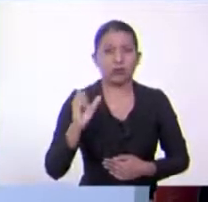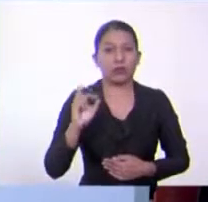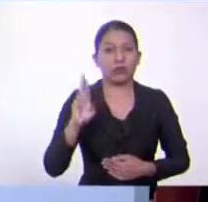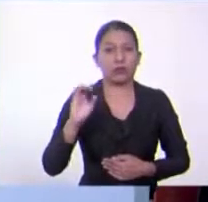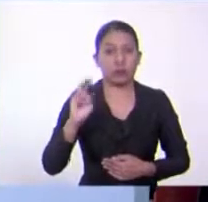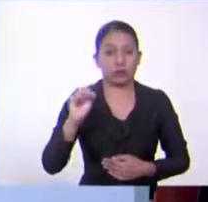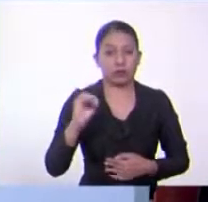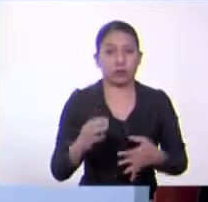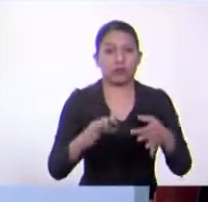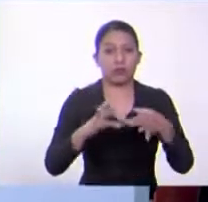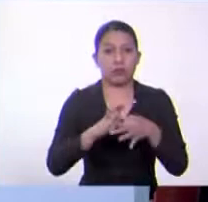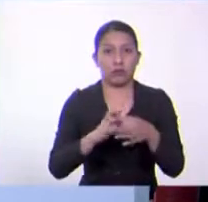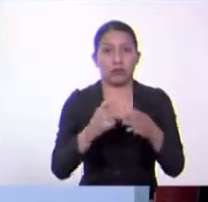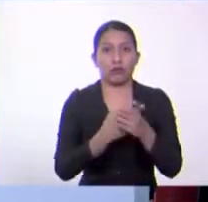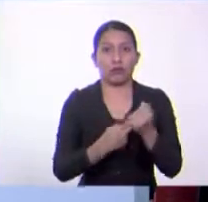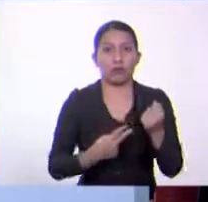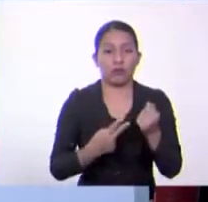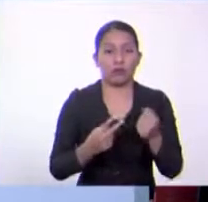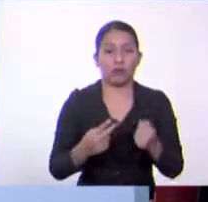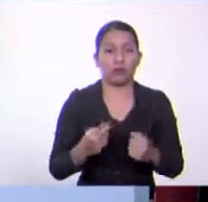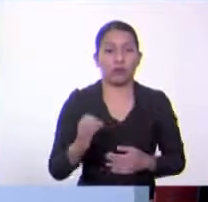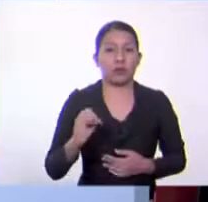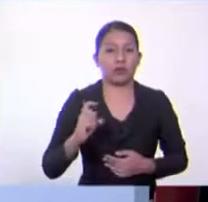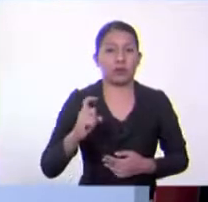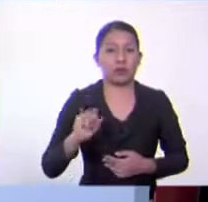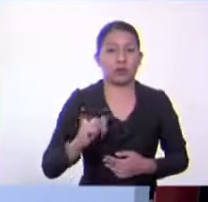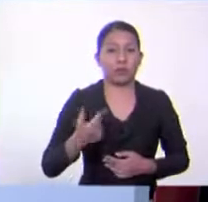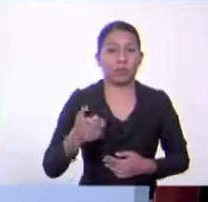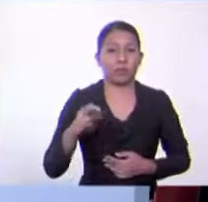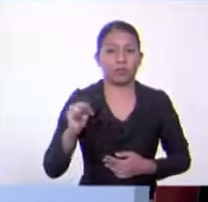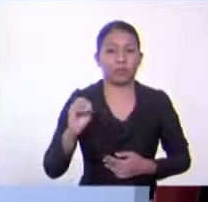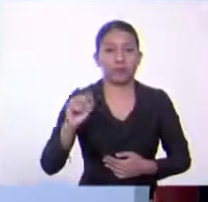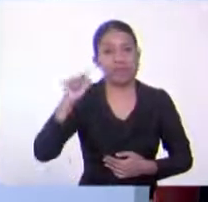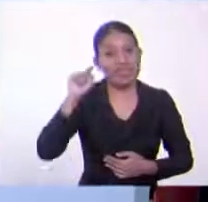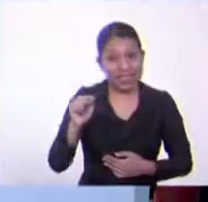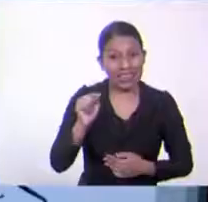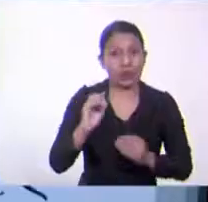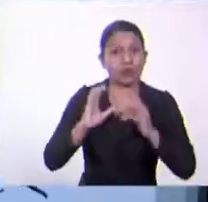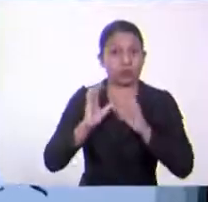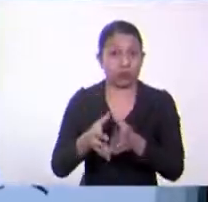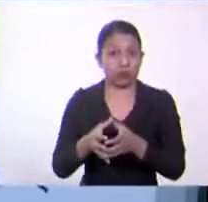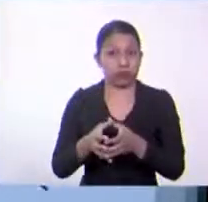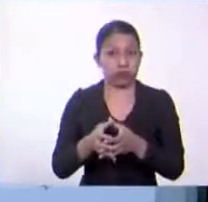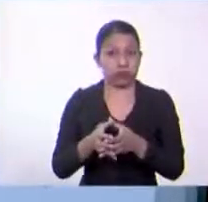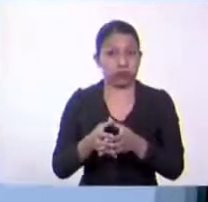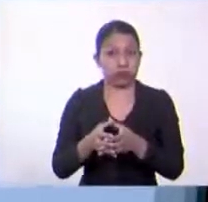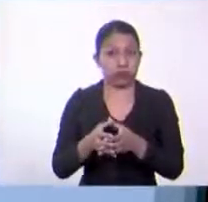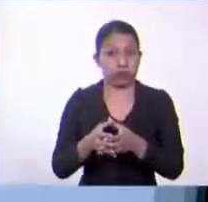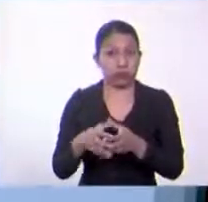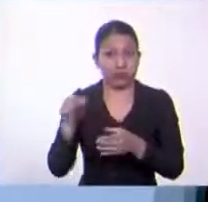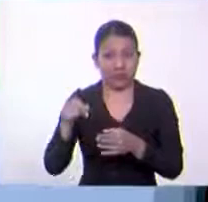unido al doble enlace con el oxígeno. A este grupo